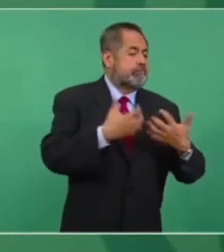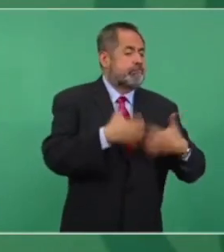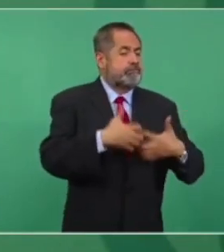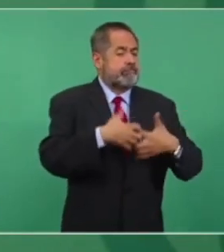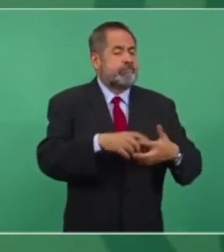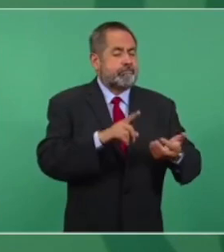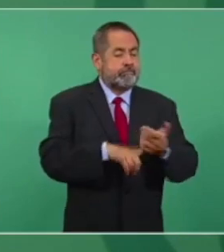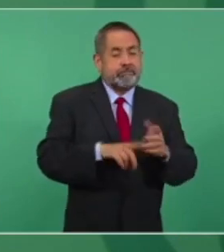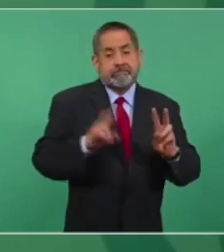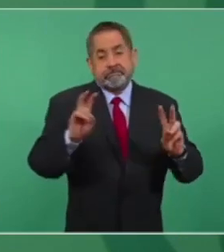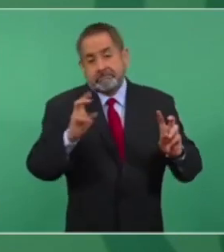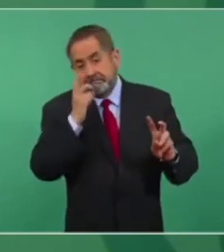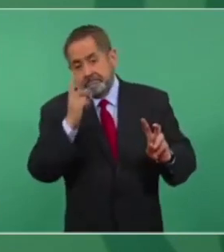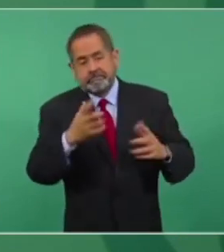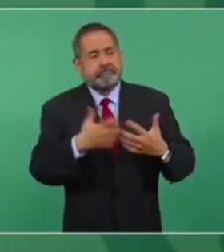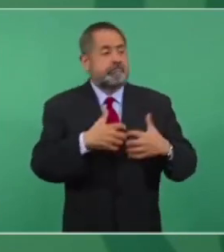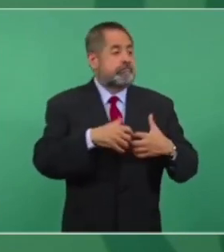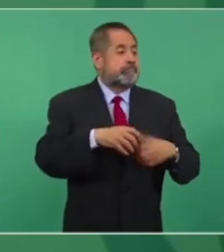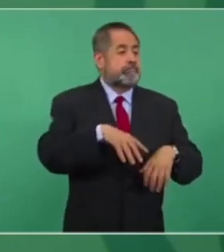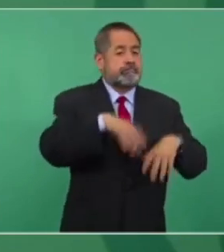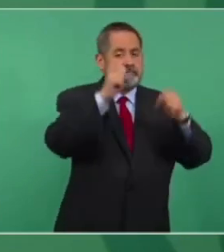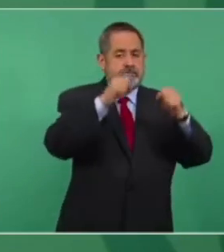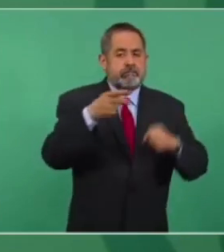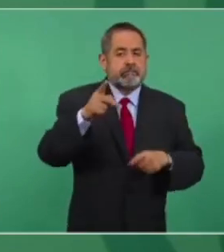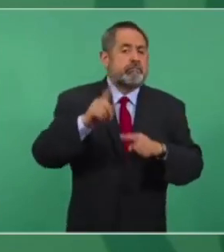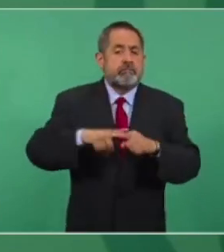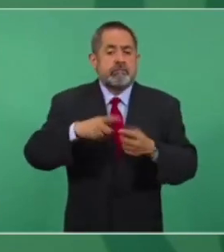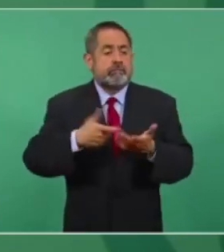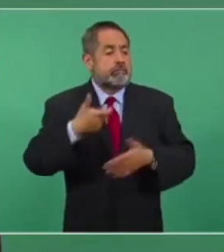energía con subsidios